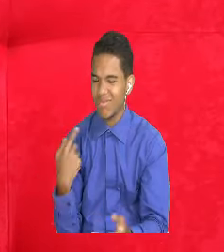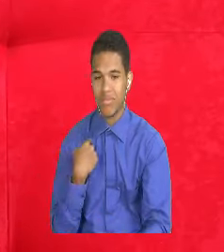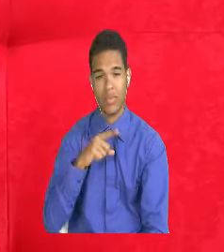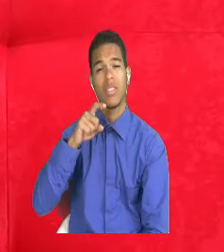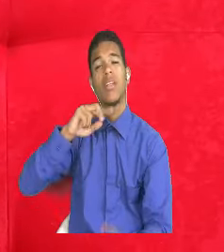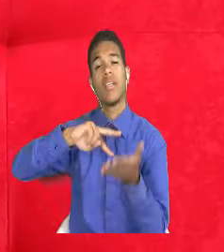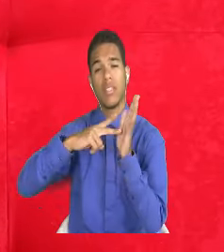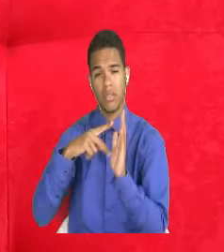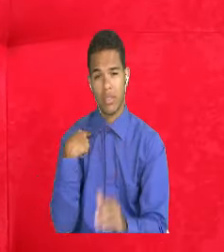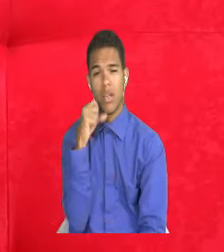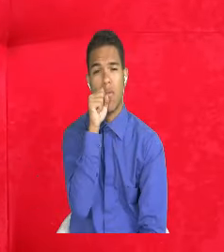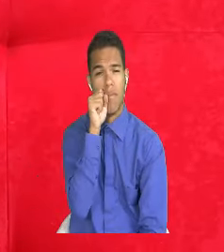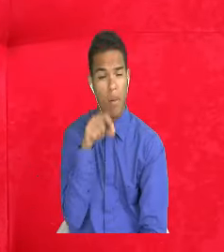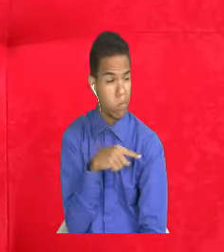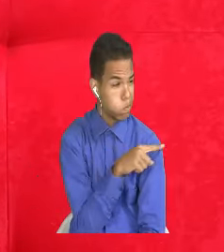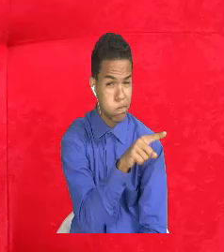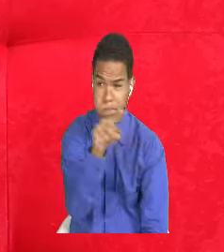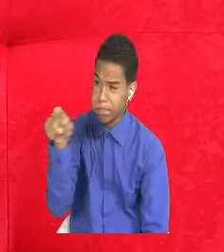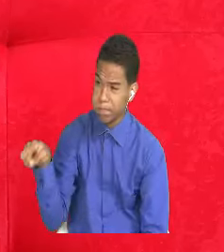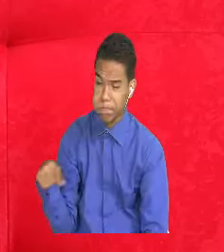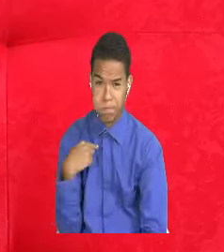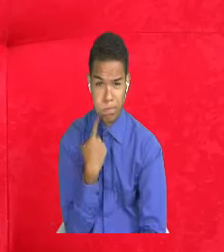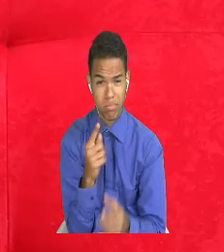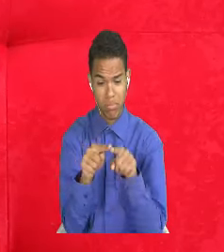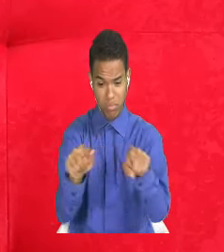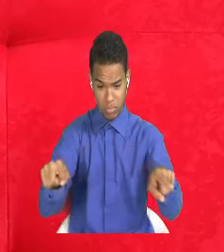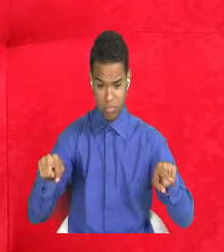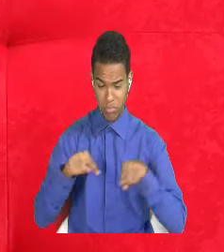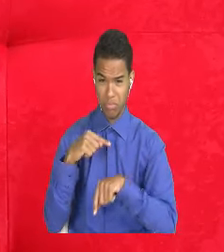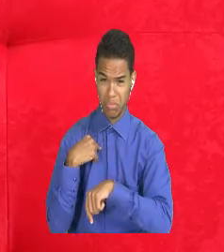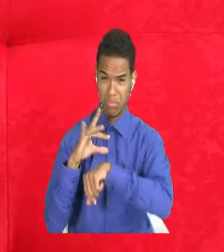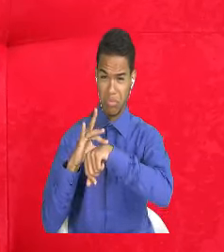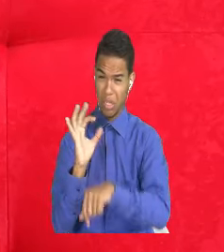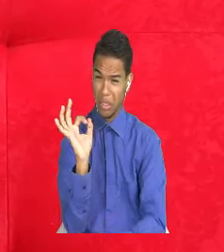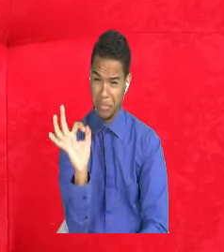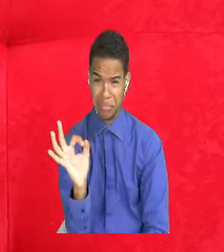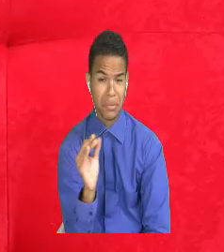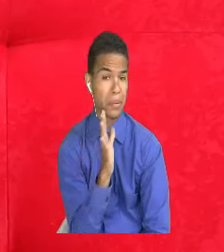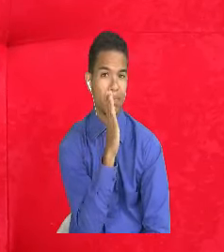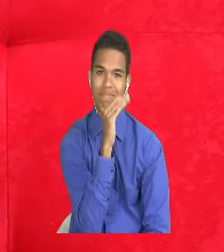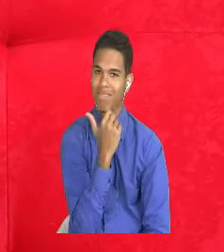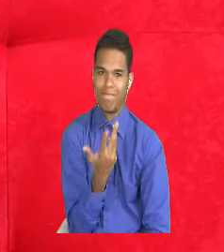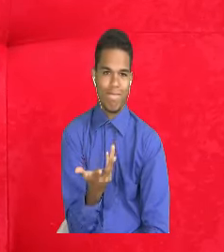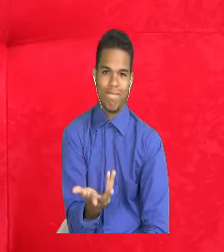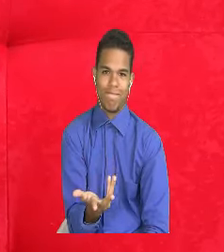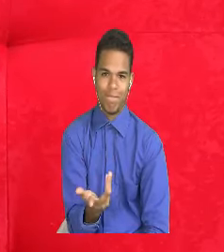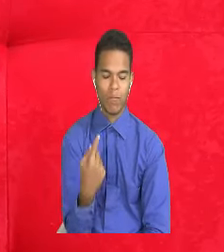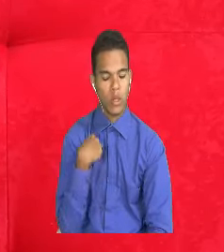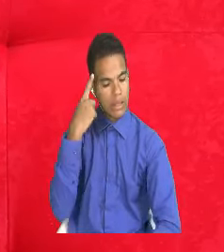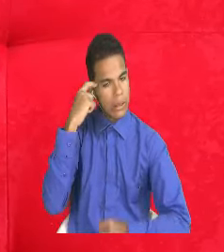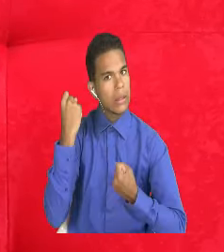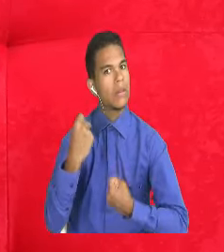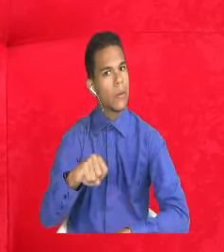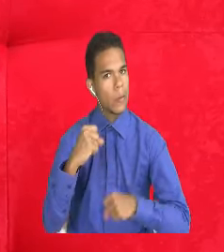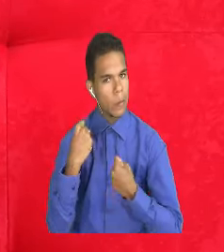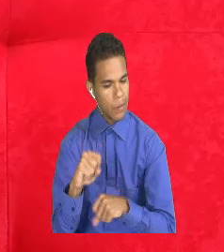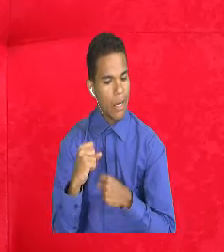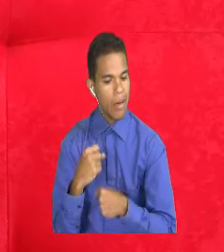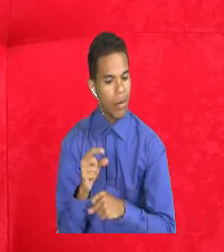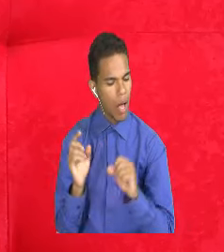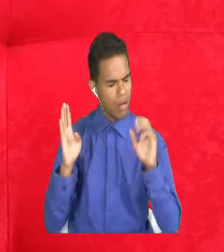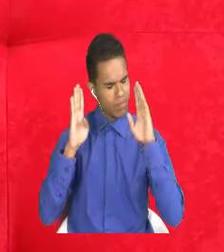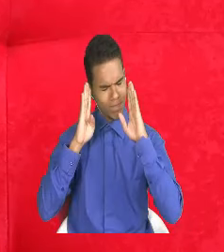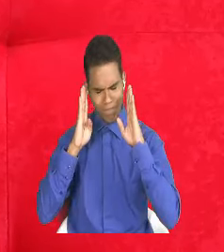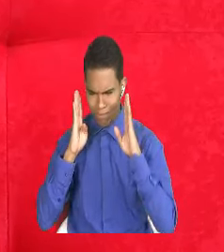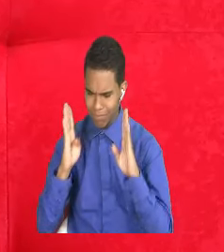calidad. En realidad estamos preocupados porque el paciente reciba la mejor atención posible. Con las tarifas, podría decir que